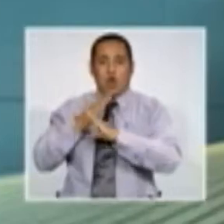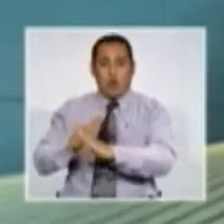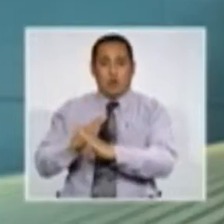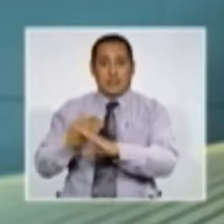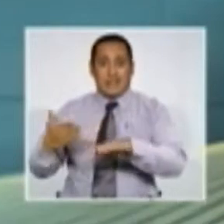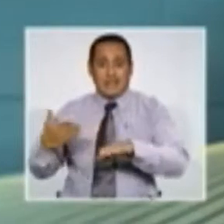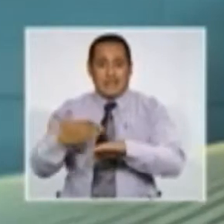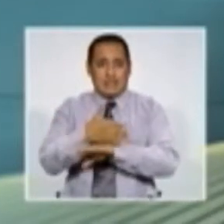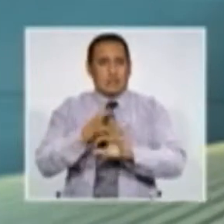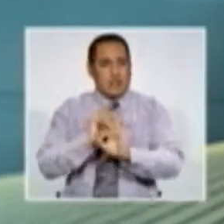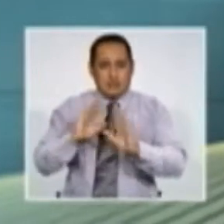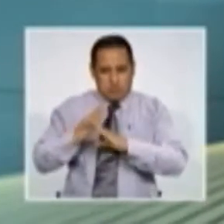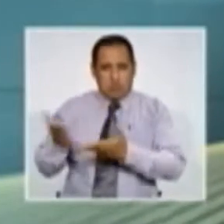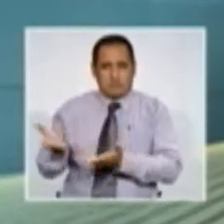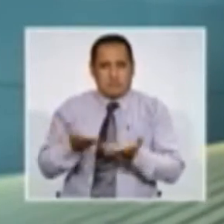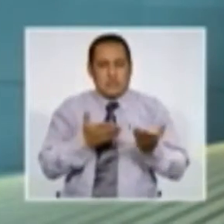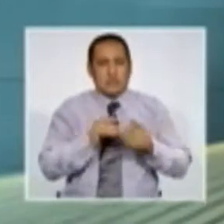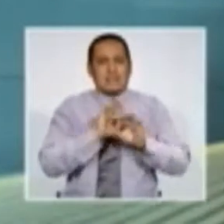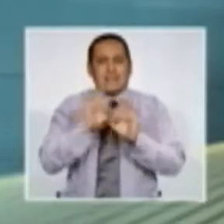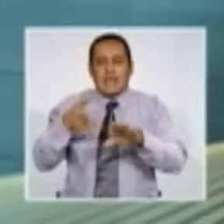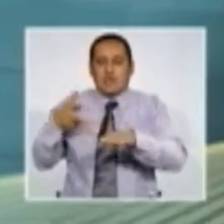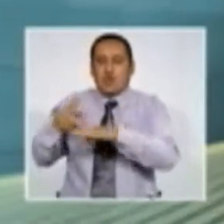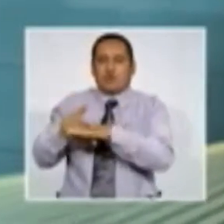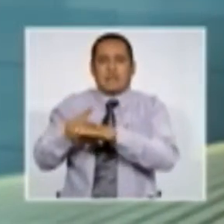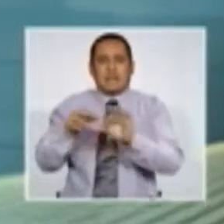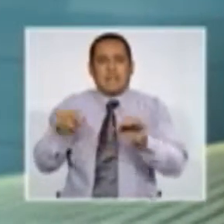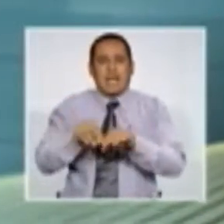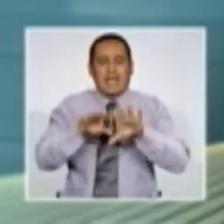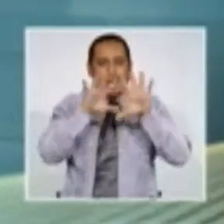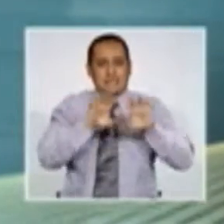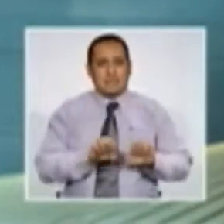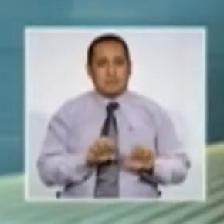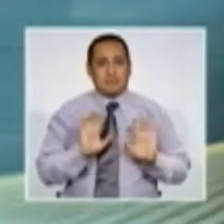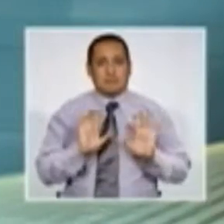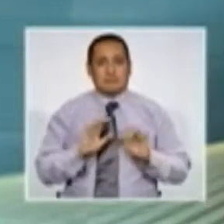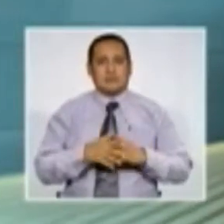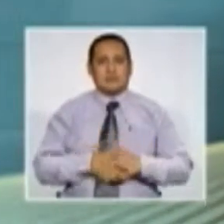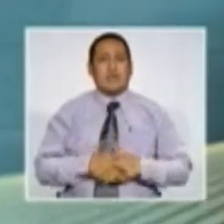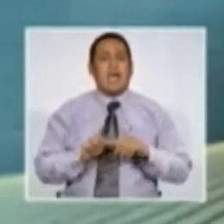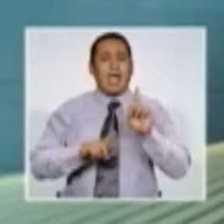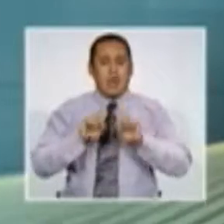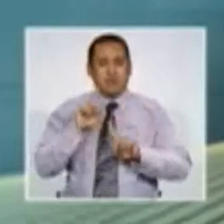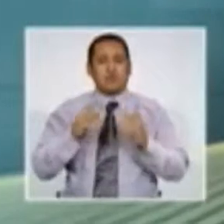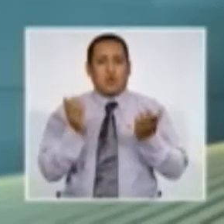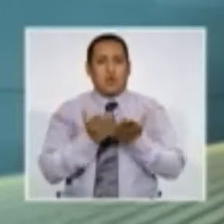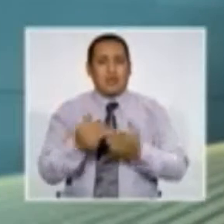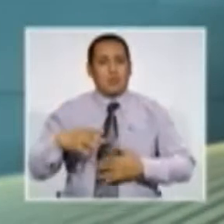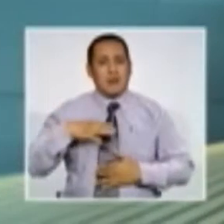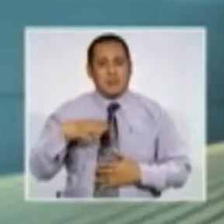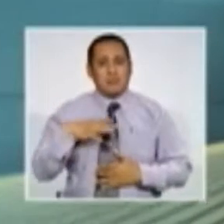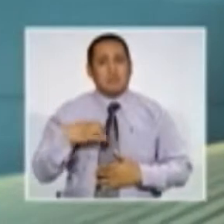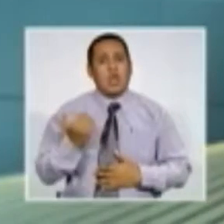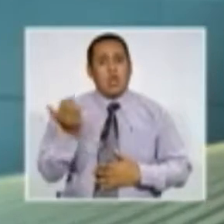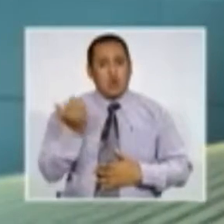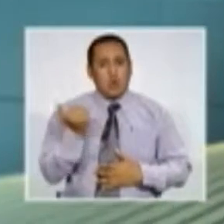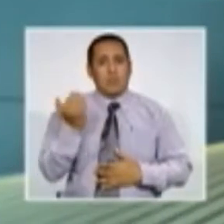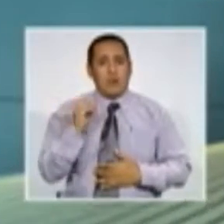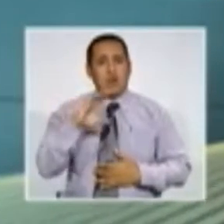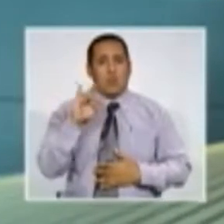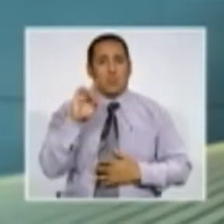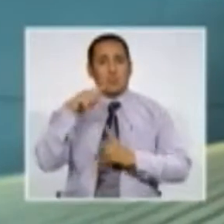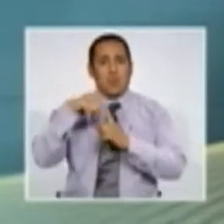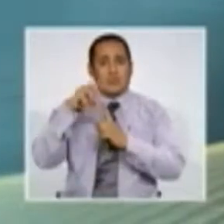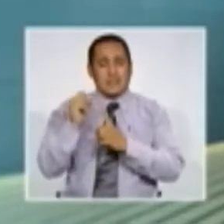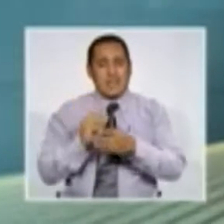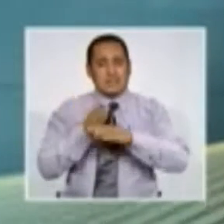puede ni impedir el ingreso de los alumnos ni impedir las evaluaciones. Algunos colegios privados